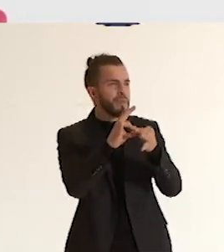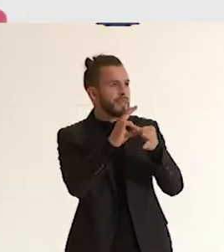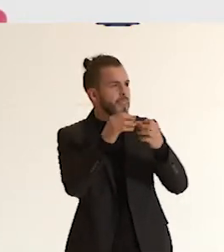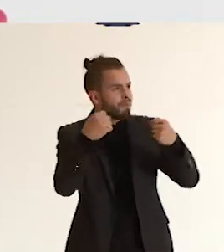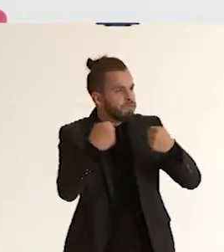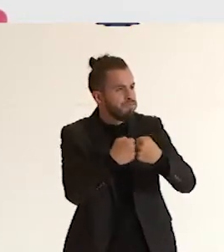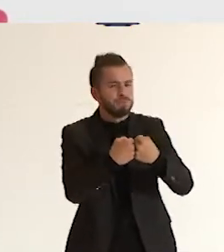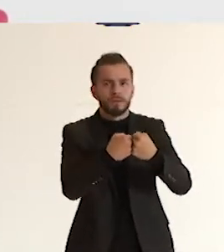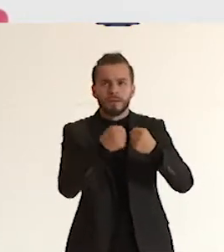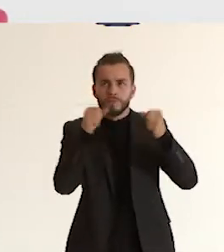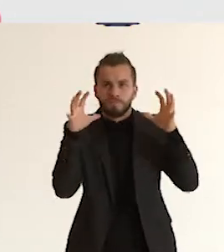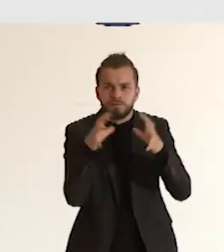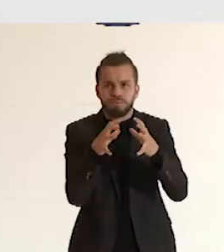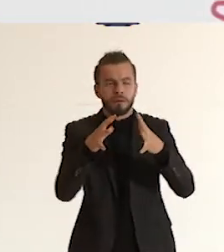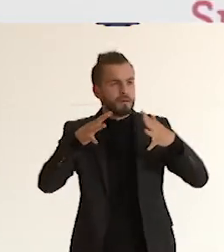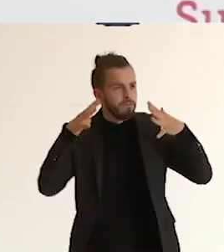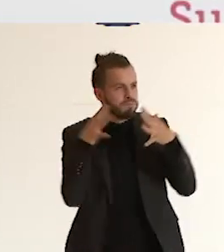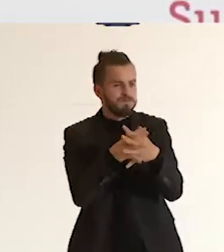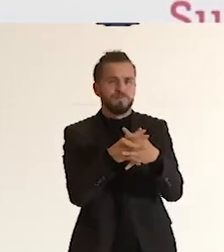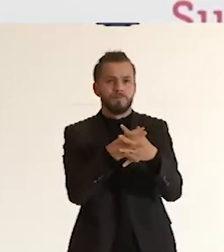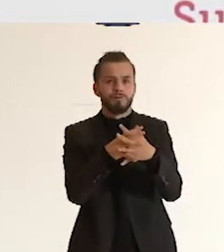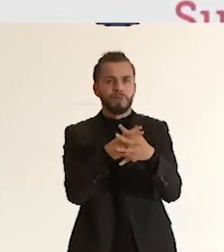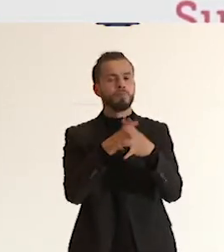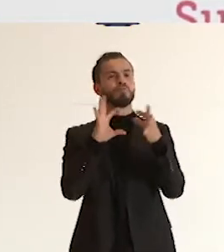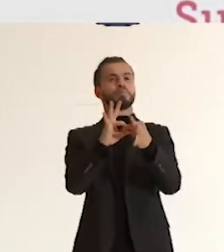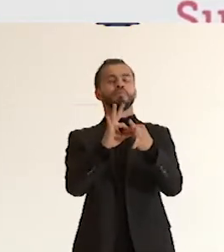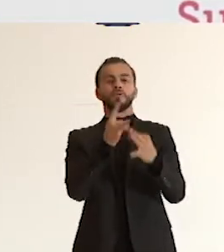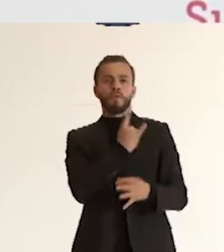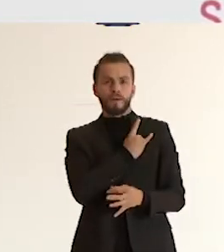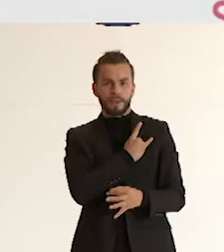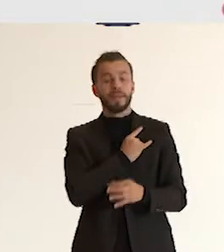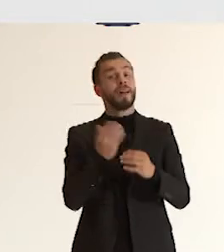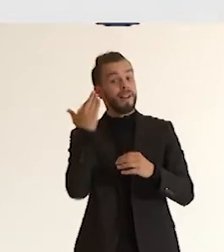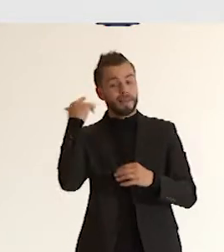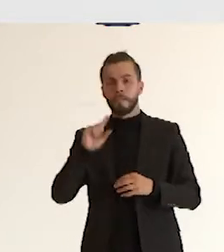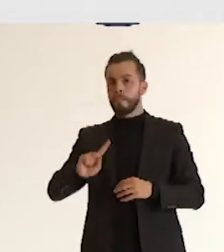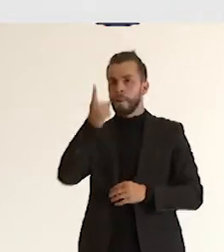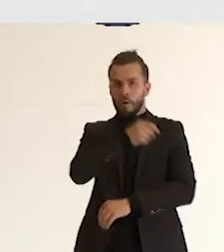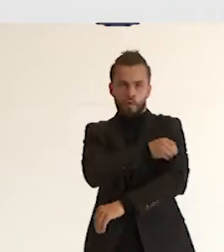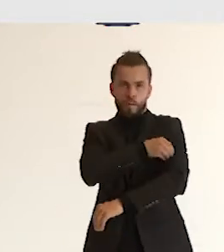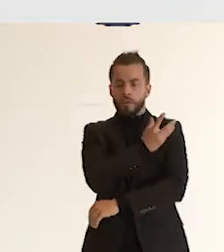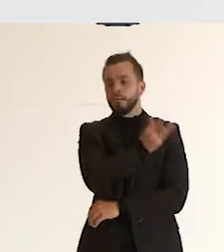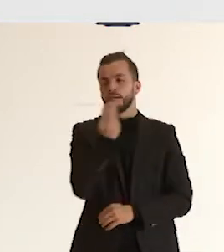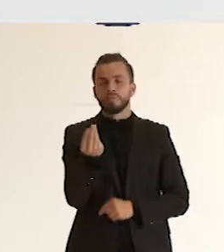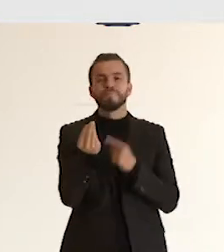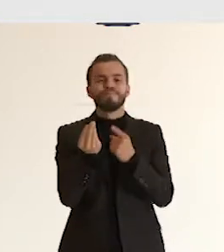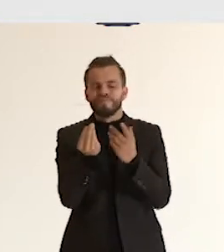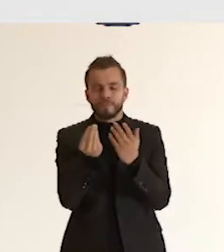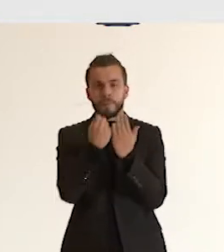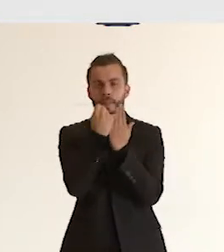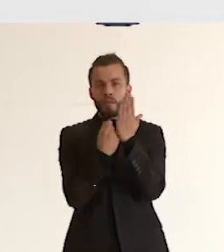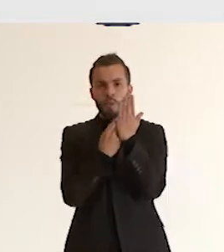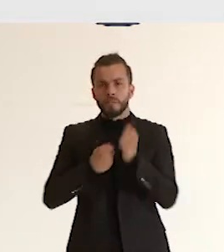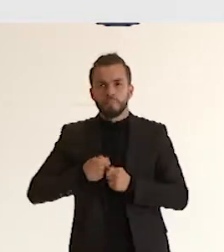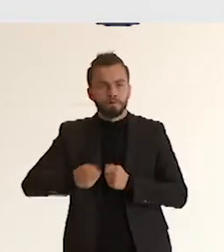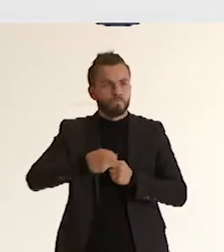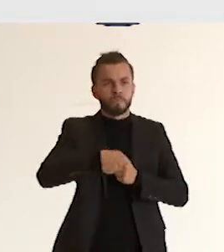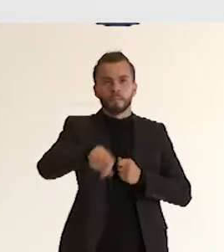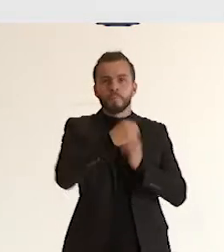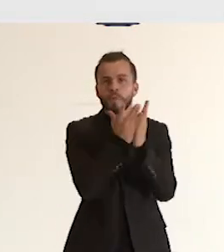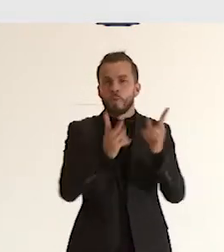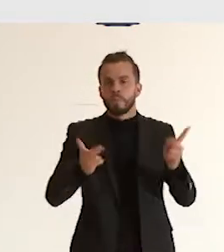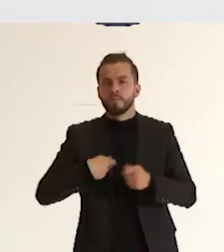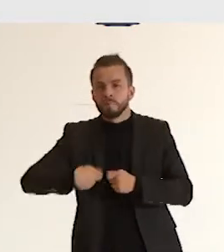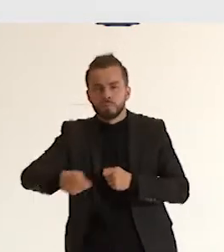universidad entonces lo primero que hicimos después de esta formulación del comité fue hacer una encuesta a estudiantes para ir